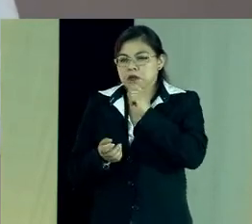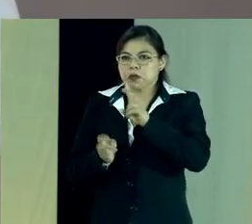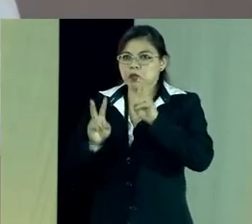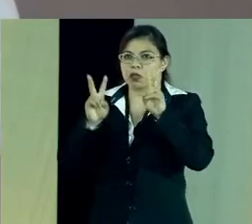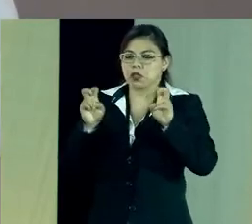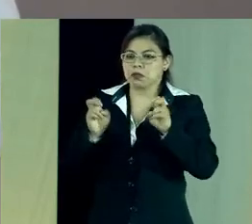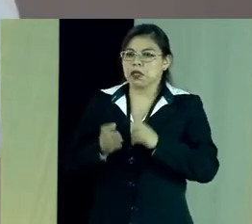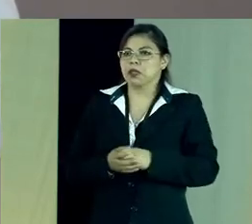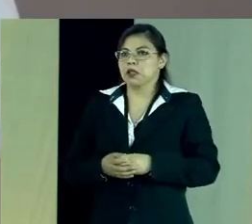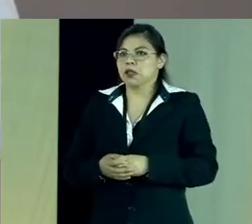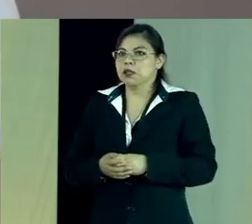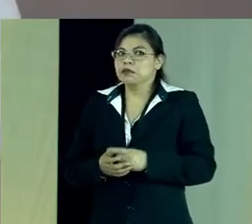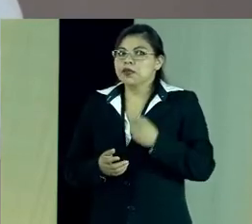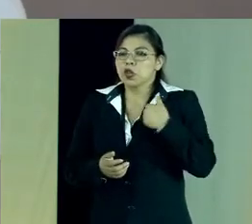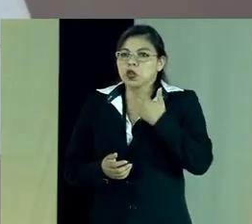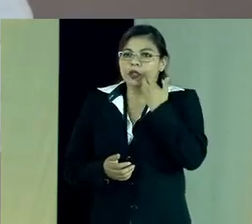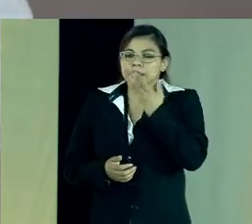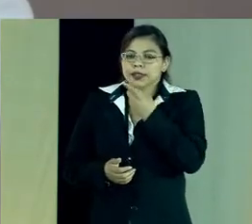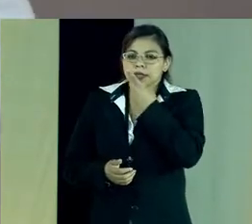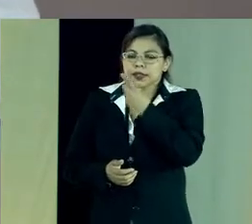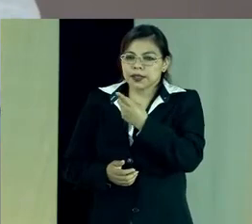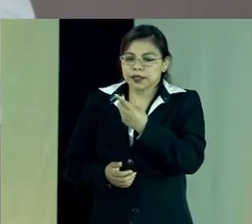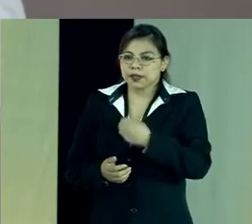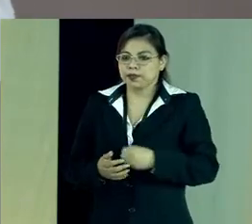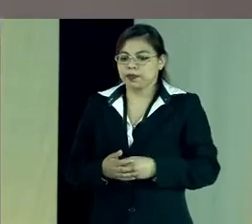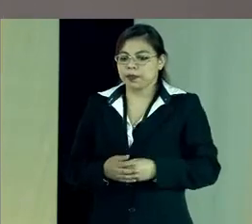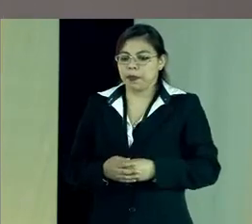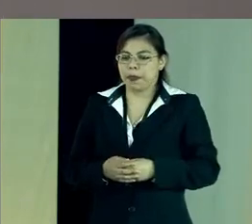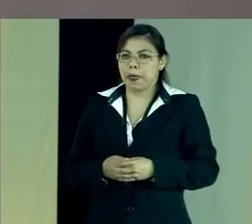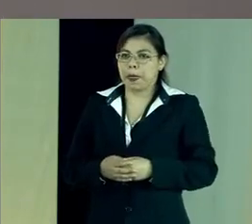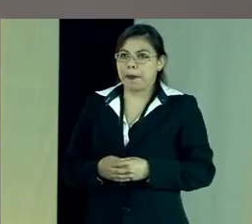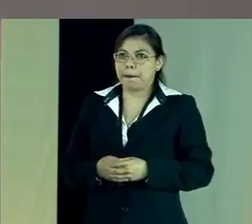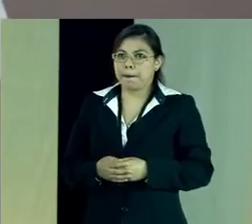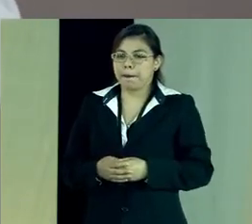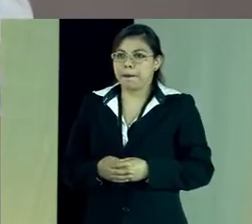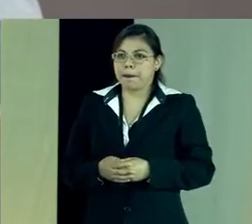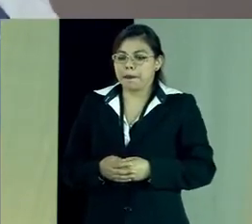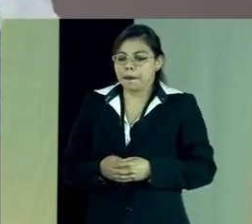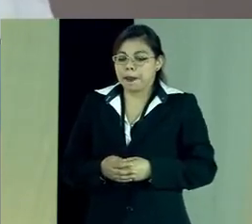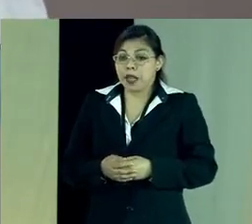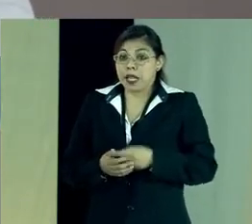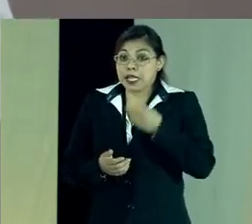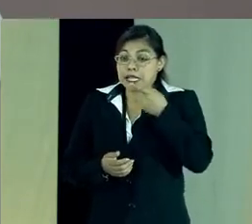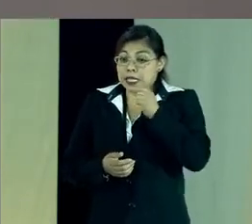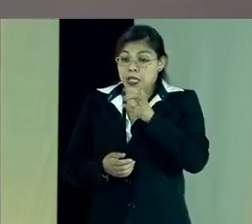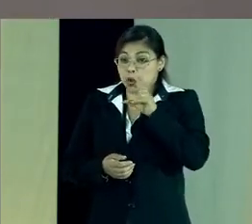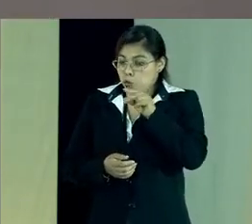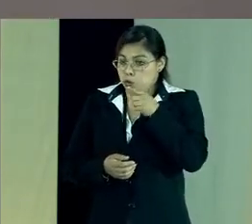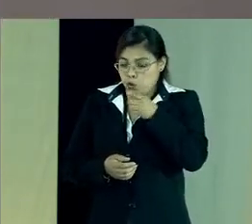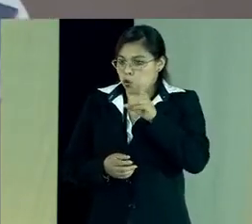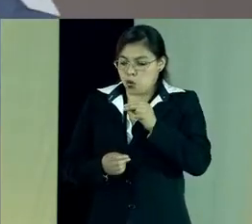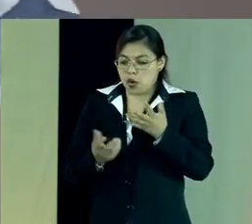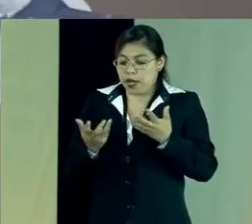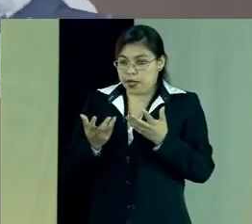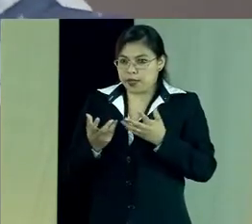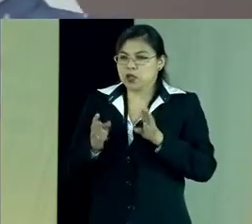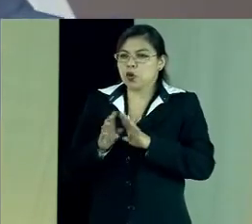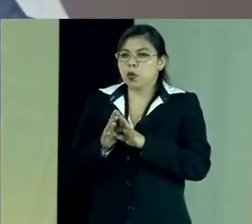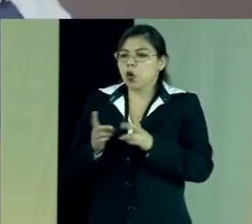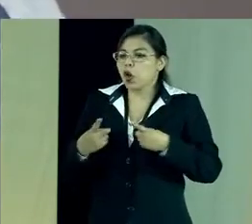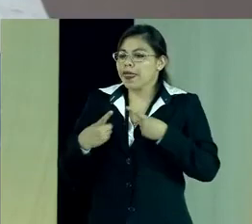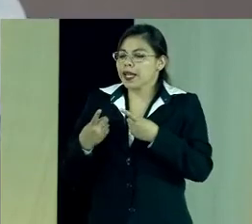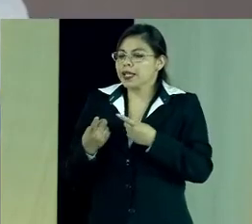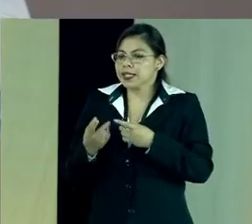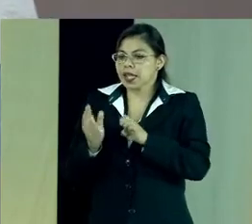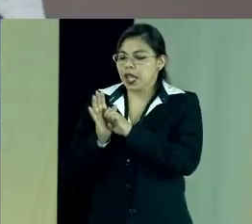tema lo que quería decir es que a si no sientas el ejemplo si no creas una